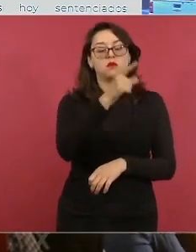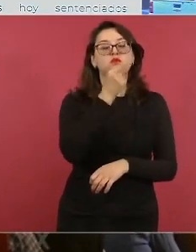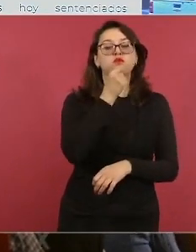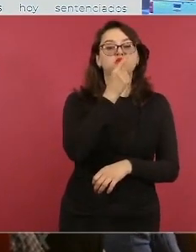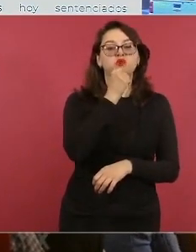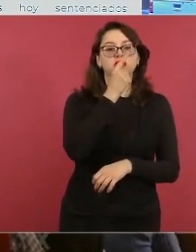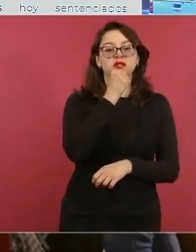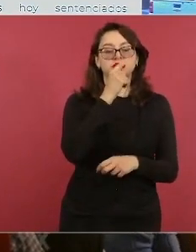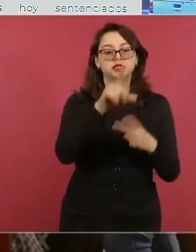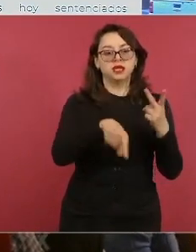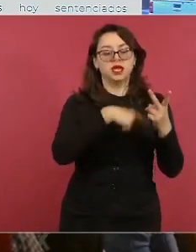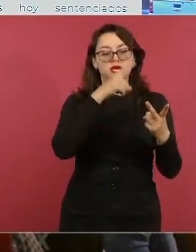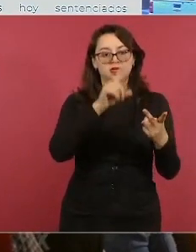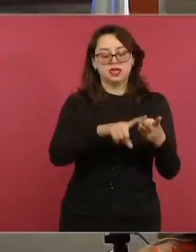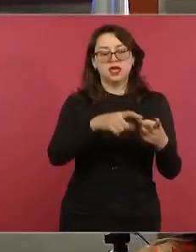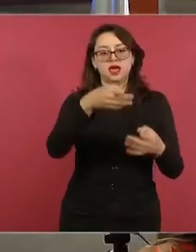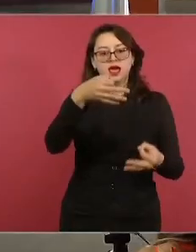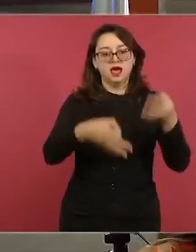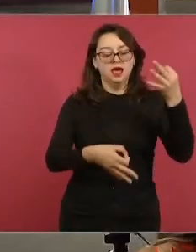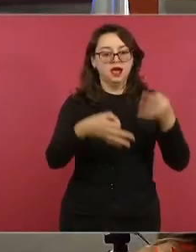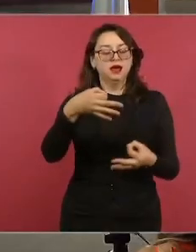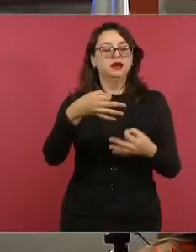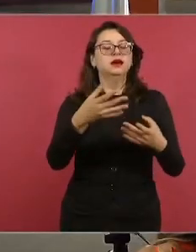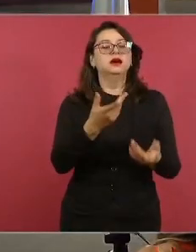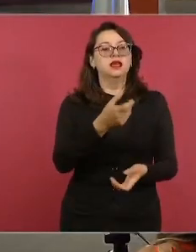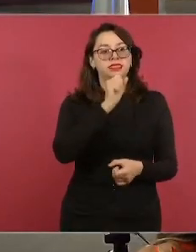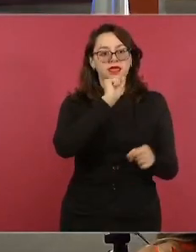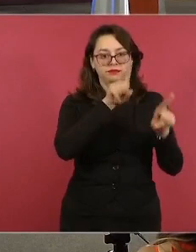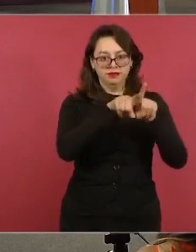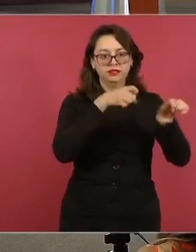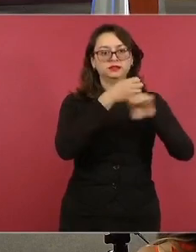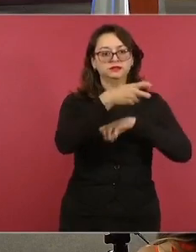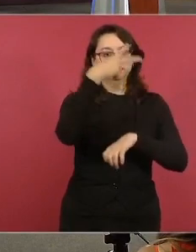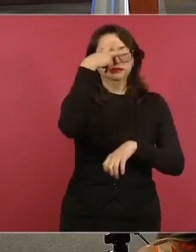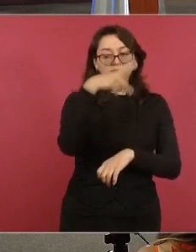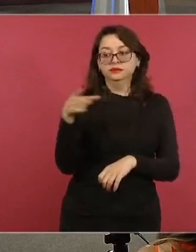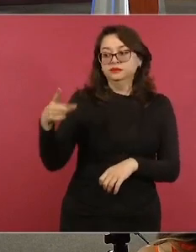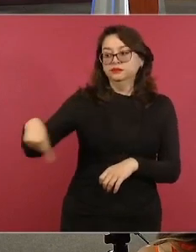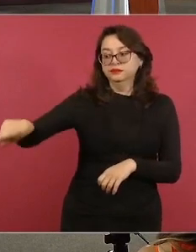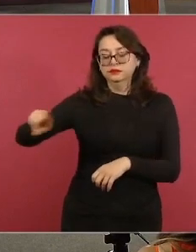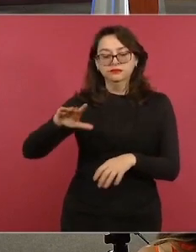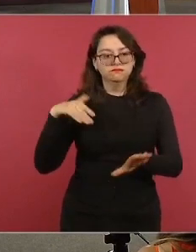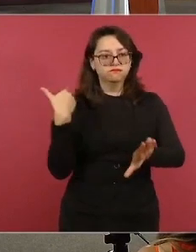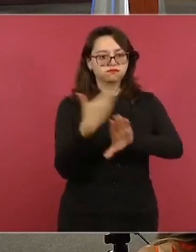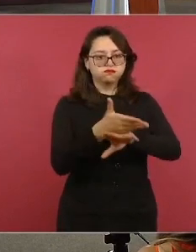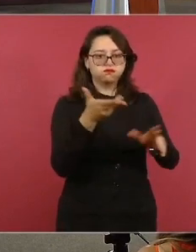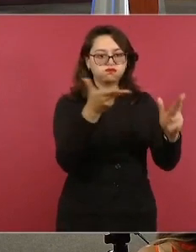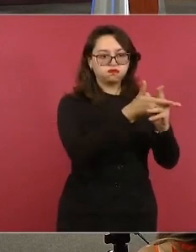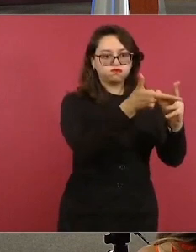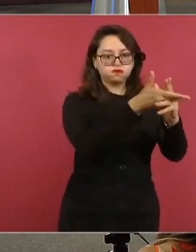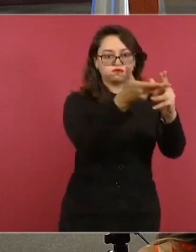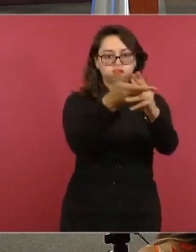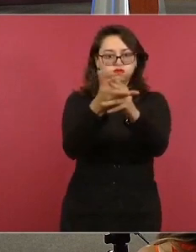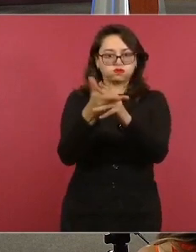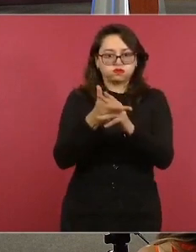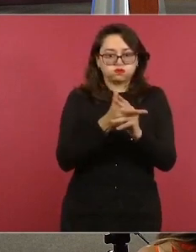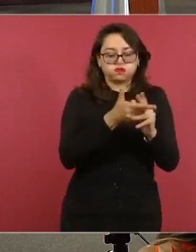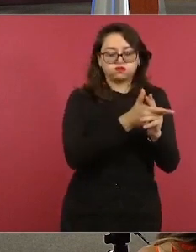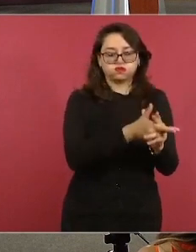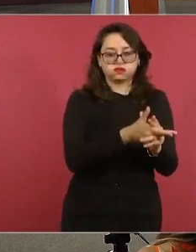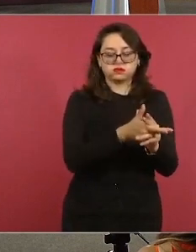de la Fiscalía de ese estado esto en Coatepec de Harinas Estado de México el 18 de marzo del 21